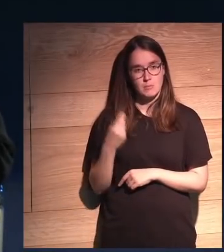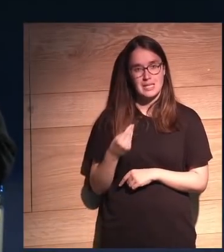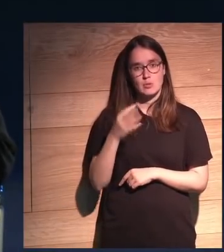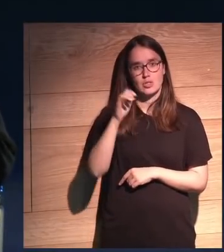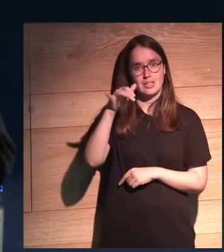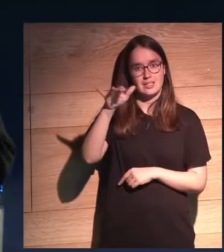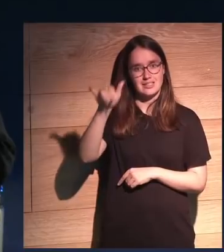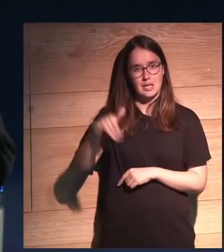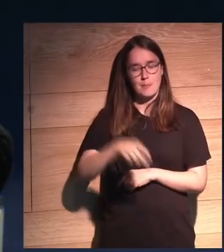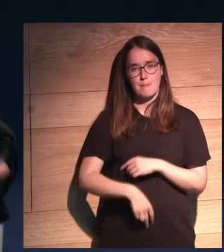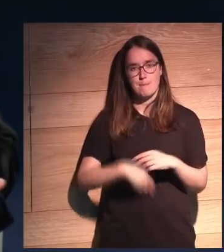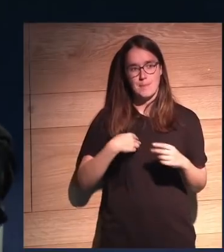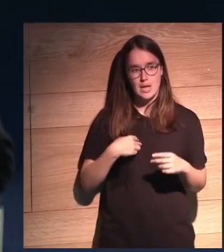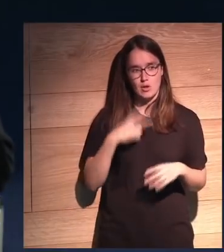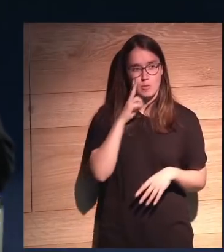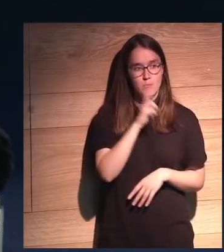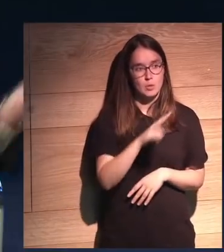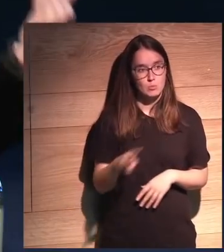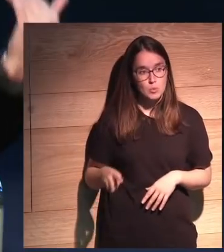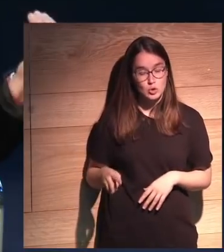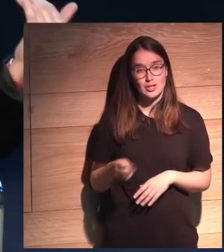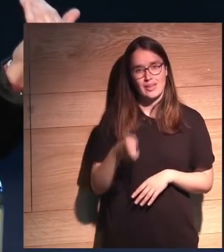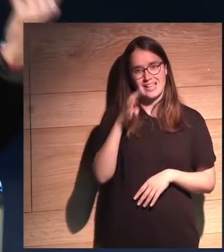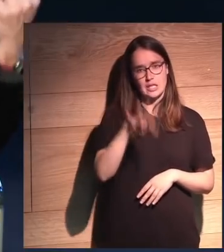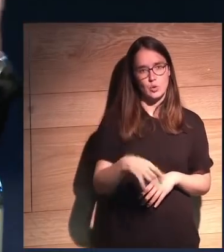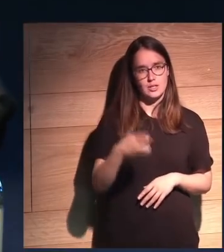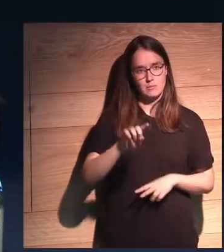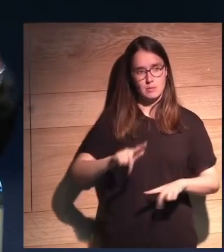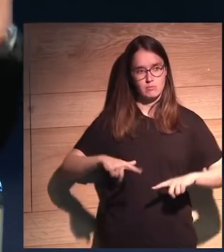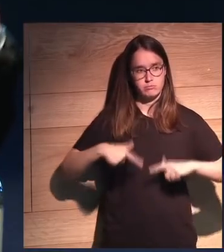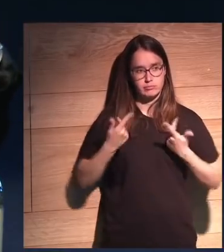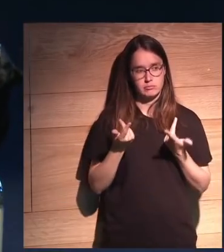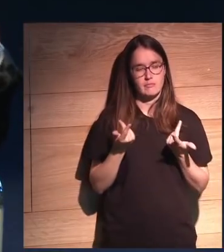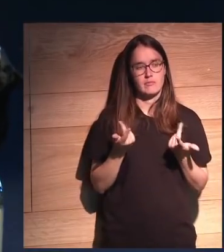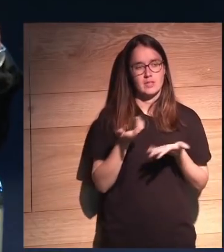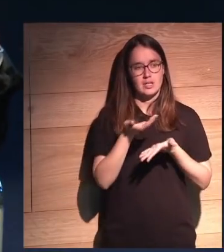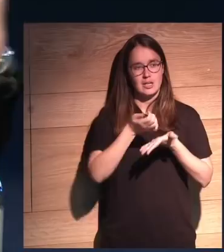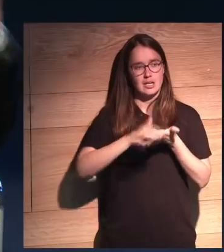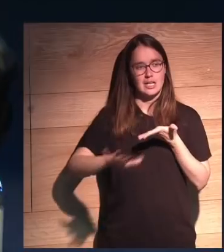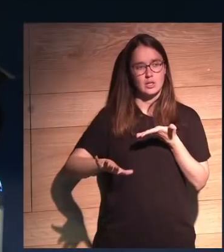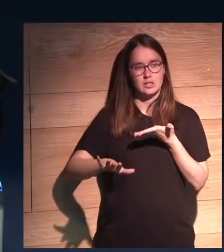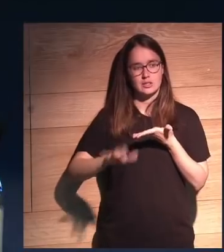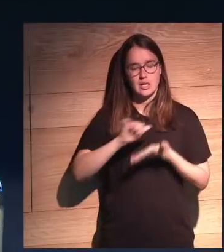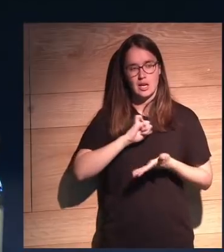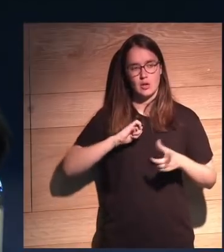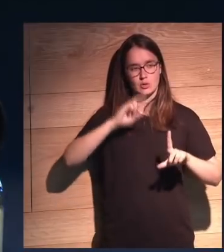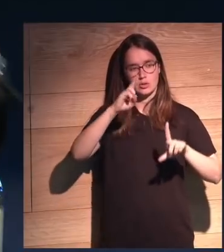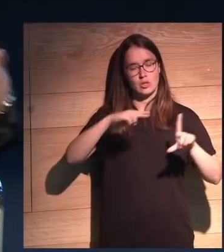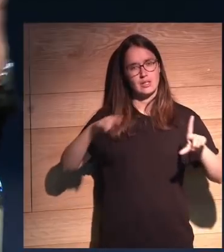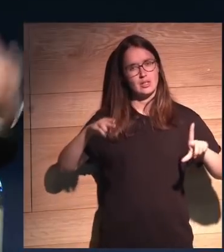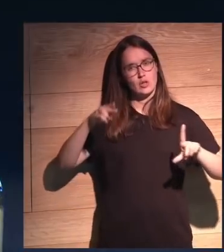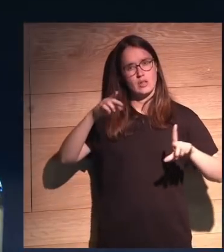como el Prado, como el Museo Nacional d'Art de Cataluña, que me cedió también gratuitamente el autorretrato de Luisa